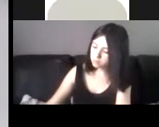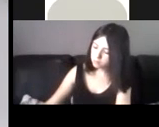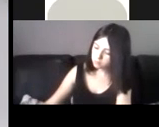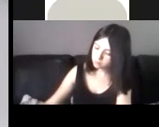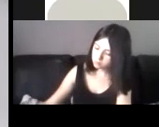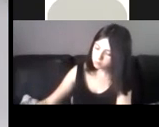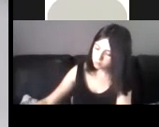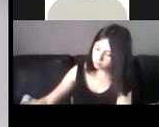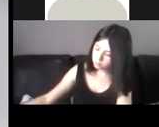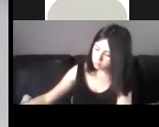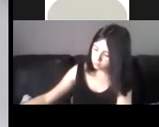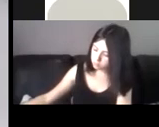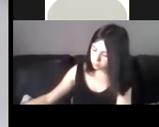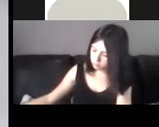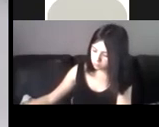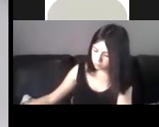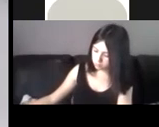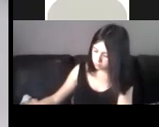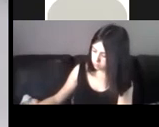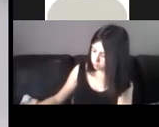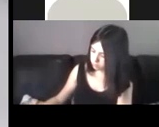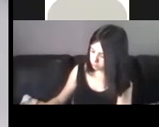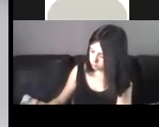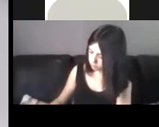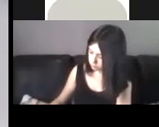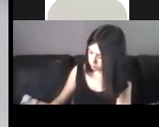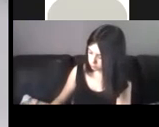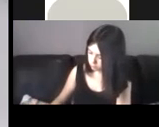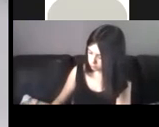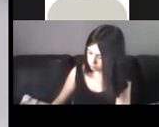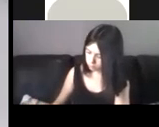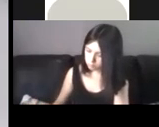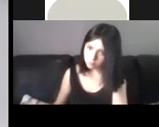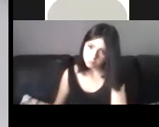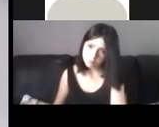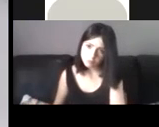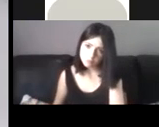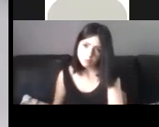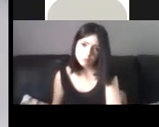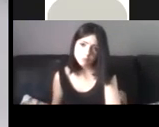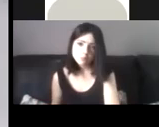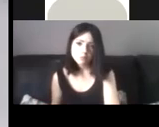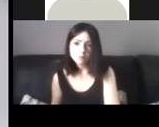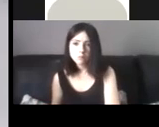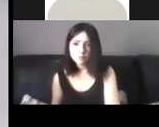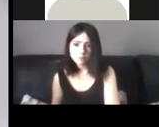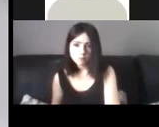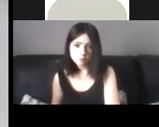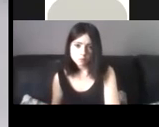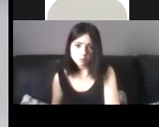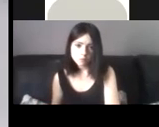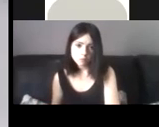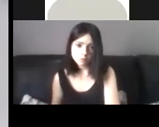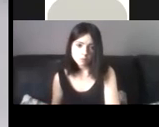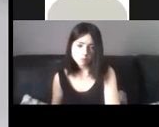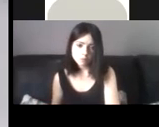supone la autorización simultánea de todos los soportes que ya conocemos, textos, sonidos, fotos, videos y gráficos